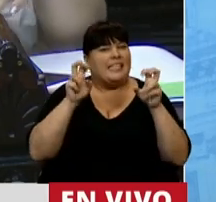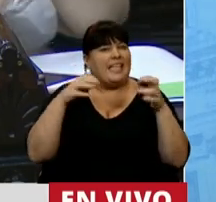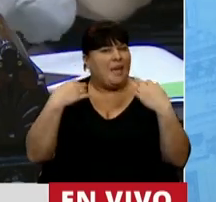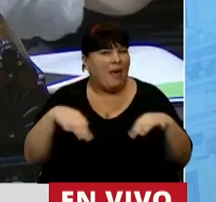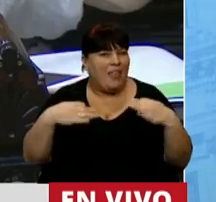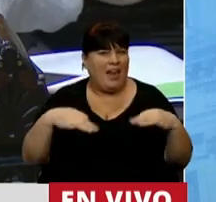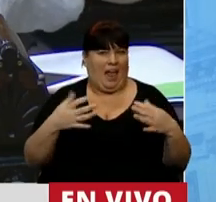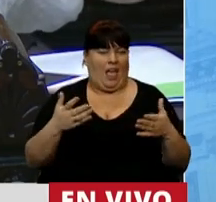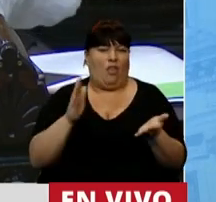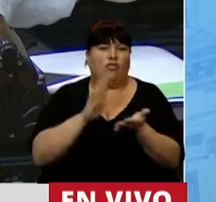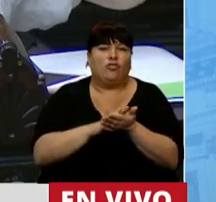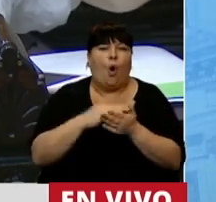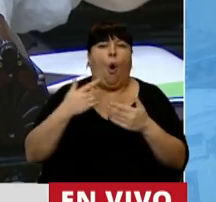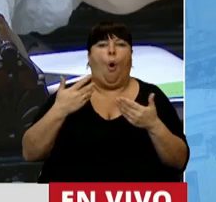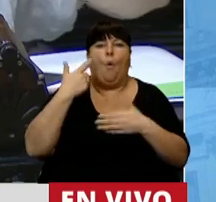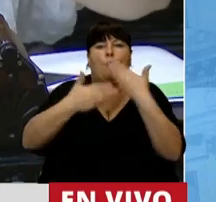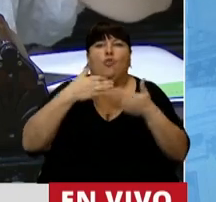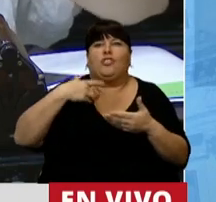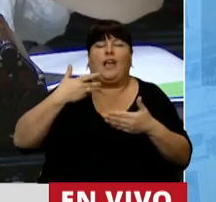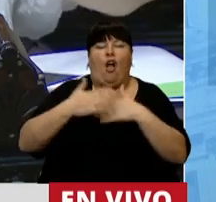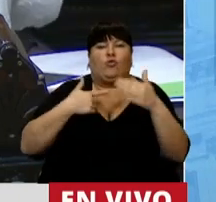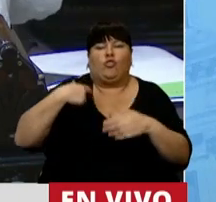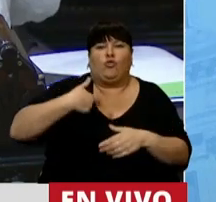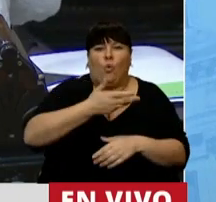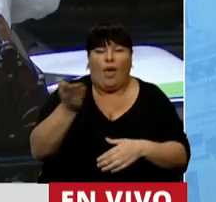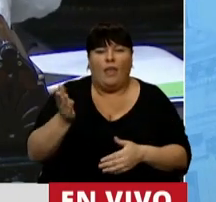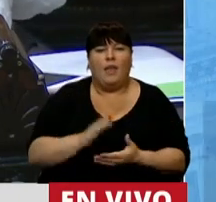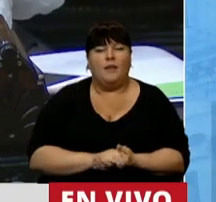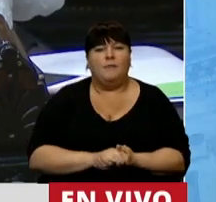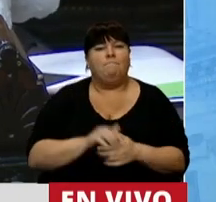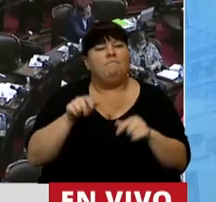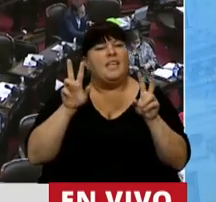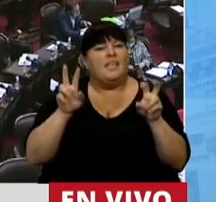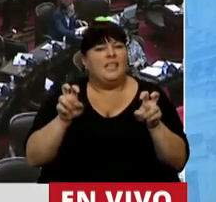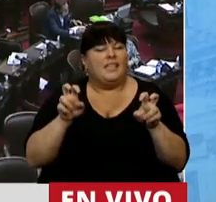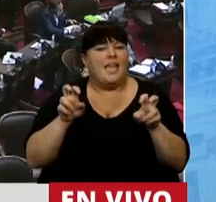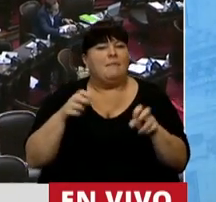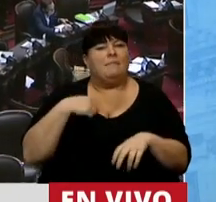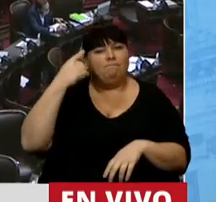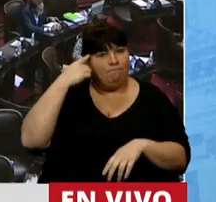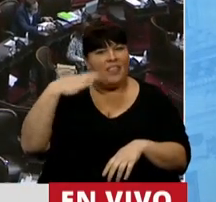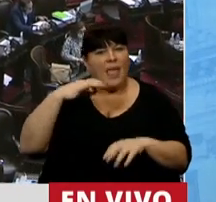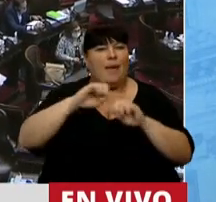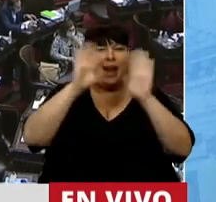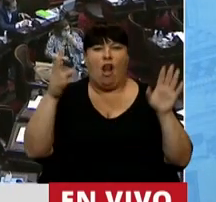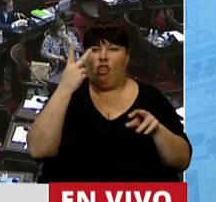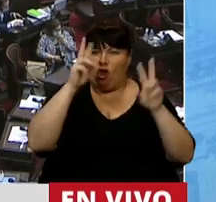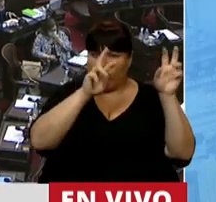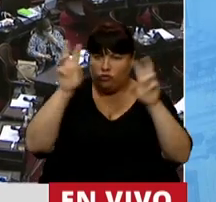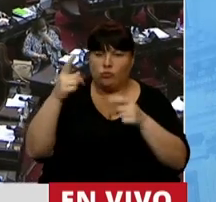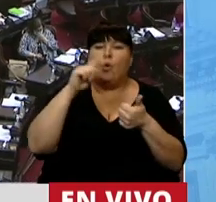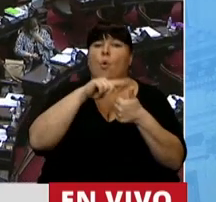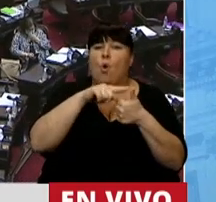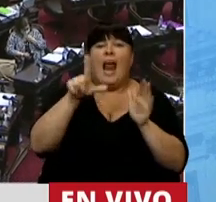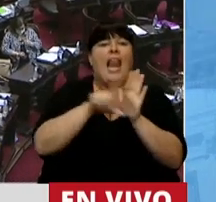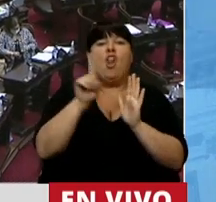sensible en términos de construcción de ciudadanía, es un tema donde me parece que hay que poner en claro dos cosas. Por un lado, que